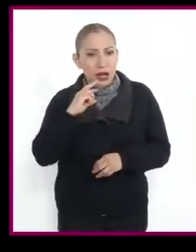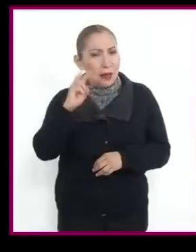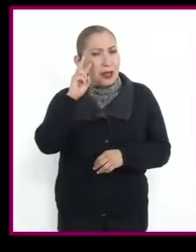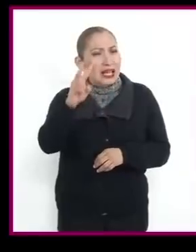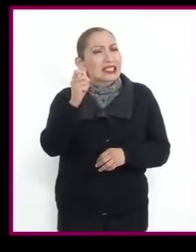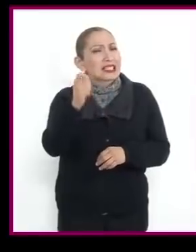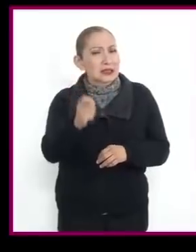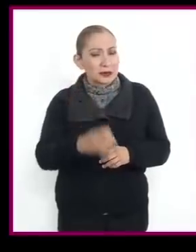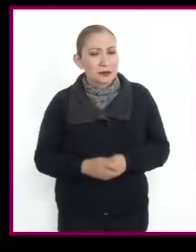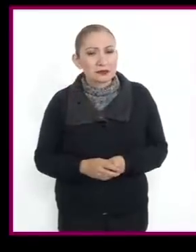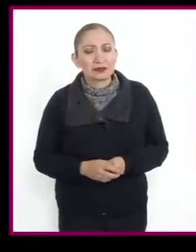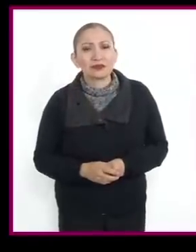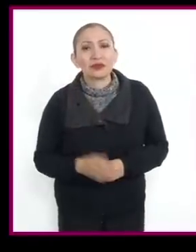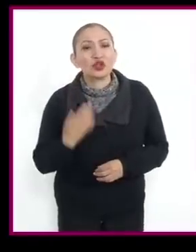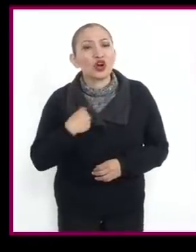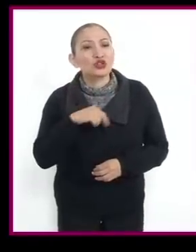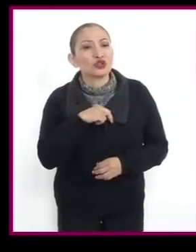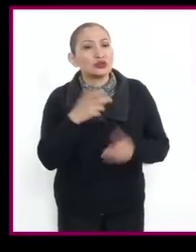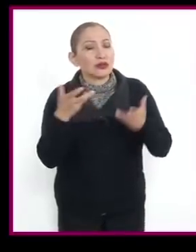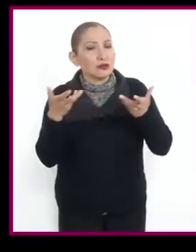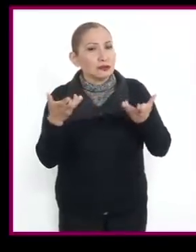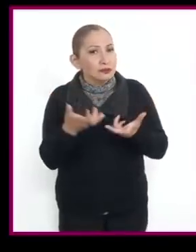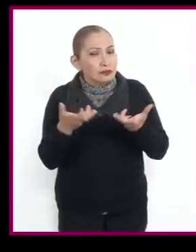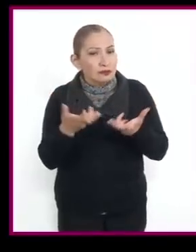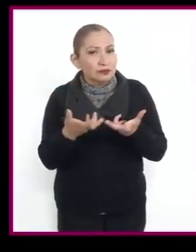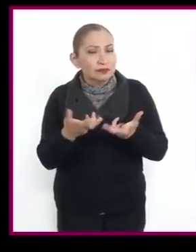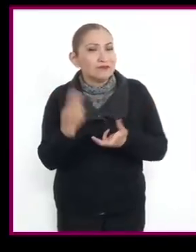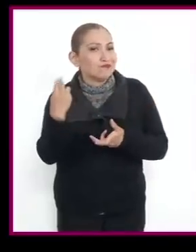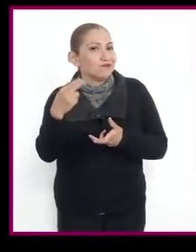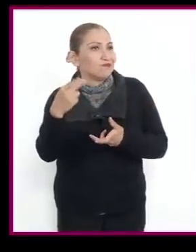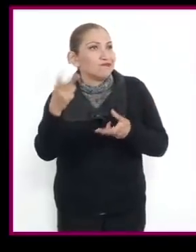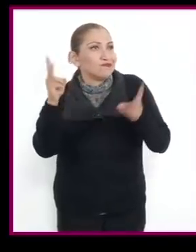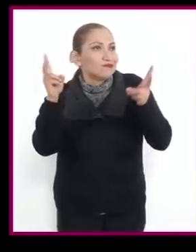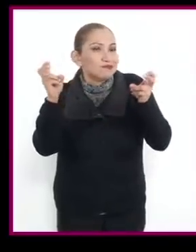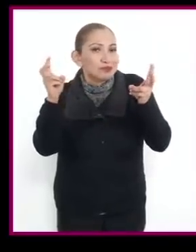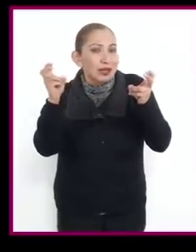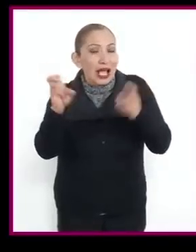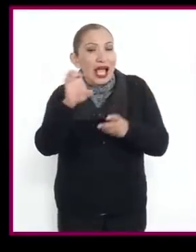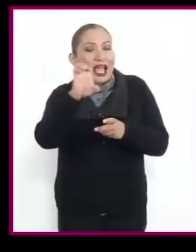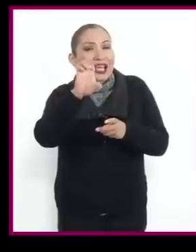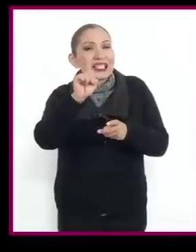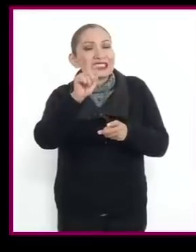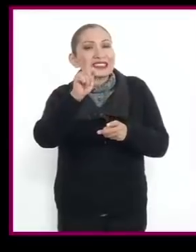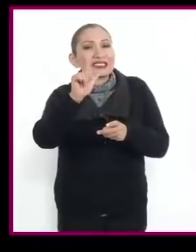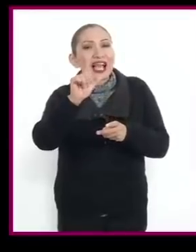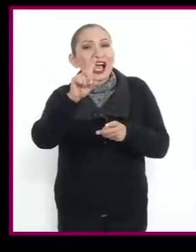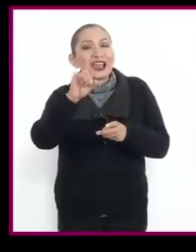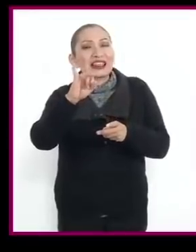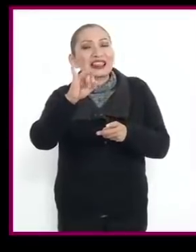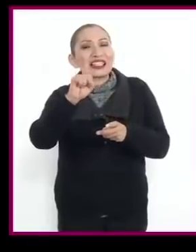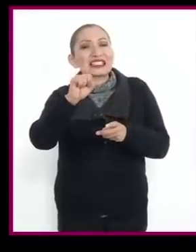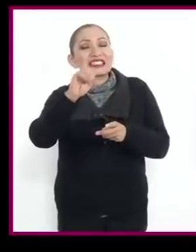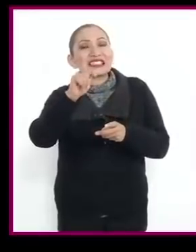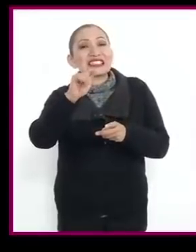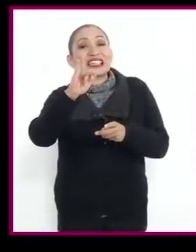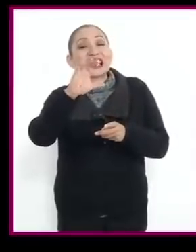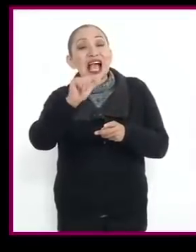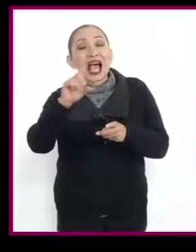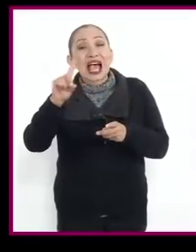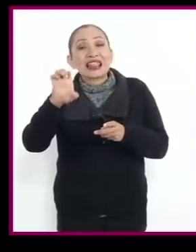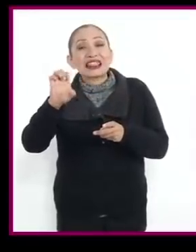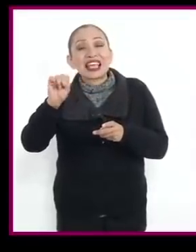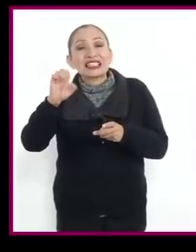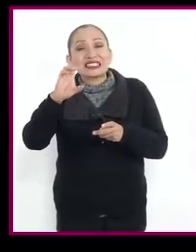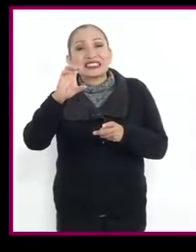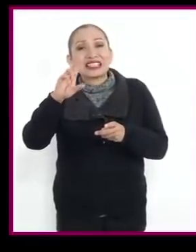de la estadística, estaremos haciendo lo que se denomina estadística descriptiva. Si tenemos una